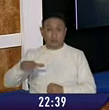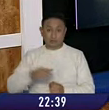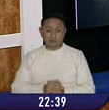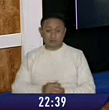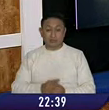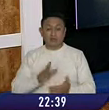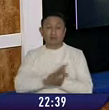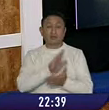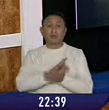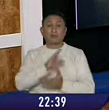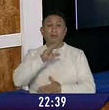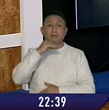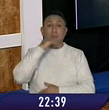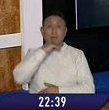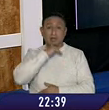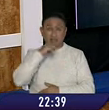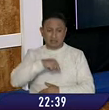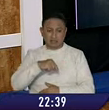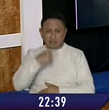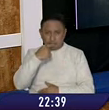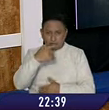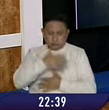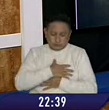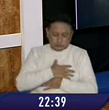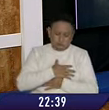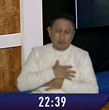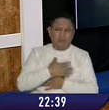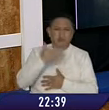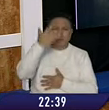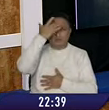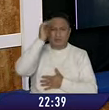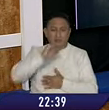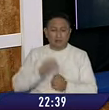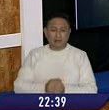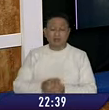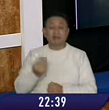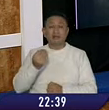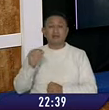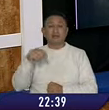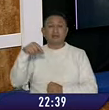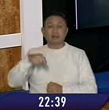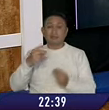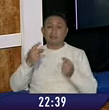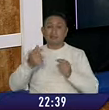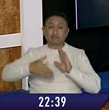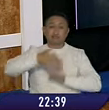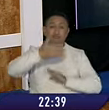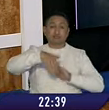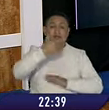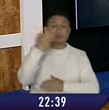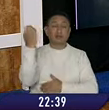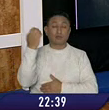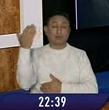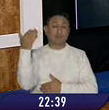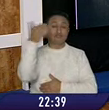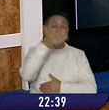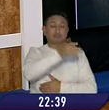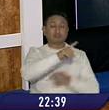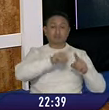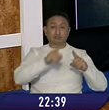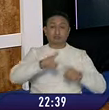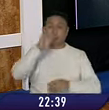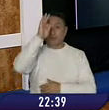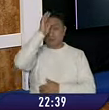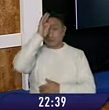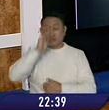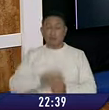unidad educativa en Manta, provincia de Manabí. La intoxicación provocó que los menores fueran trasladados en ambulancias a diferentes